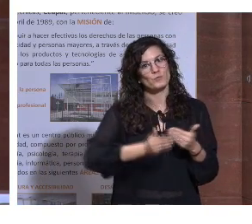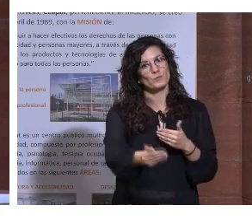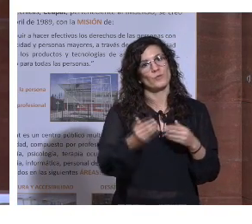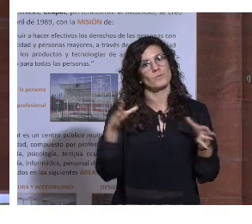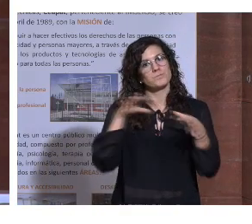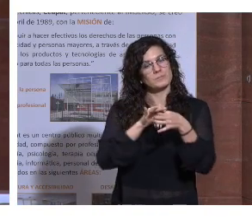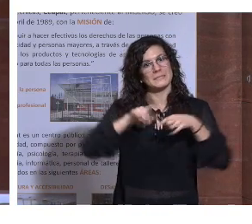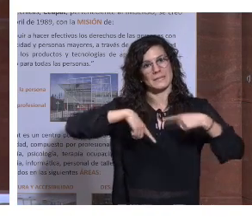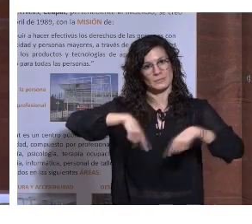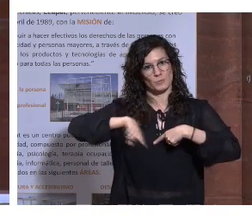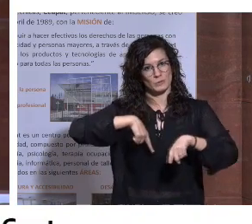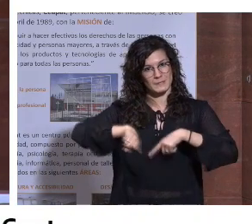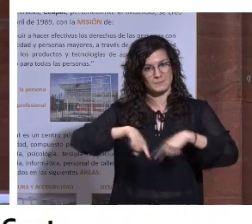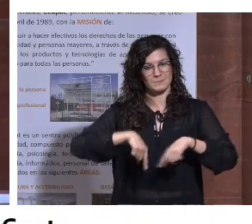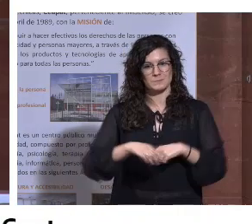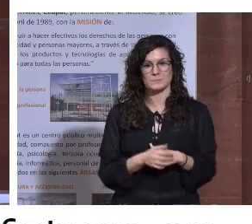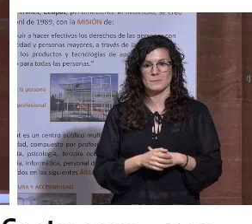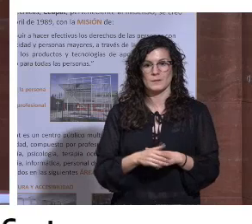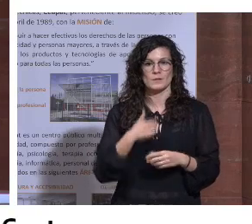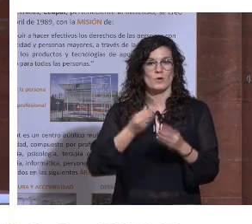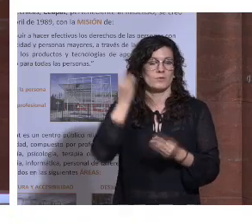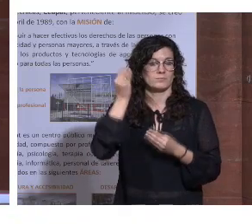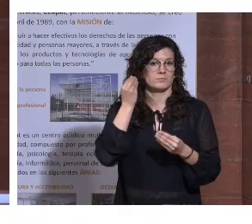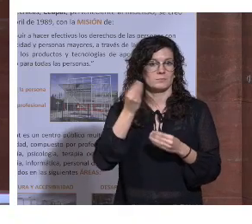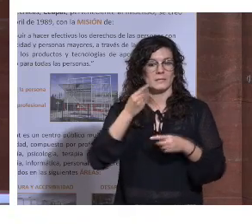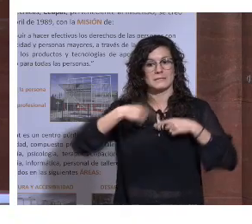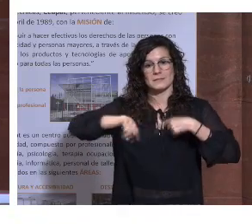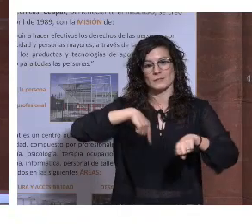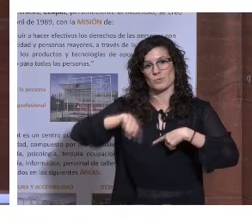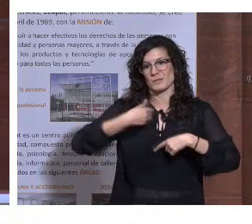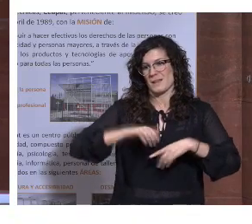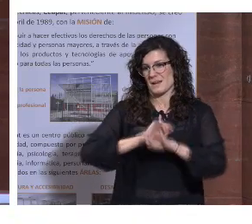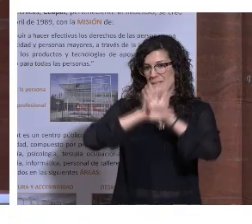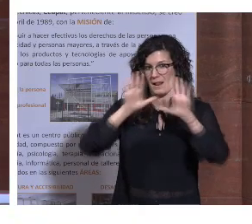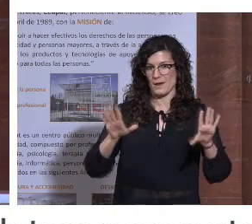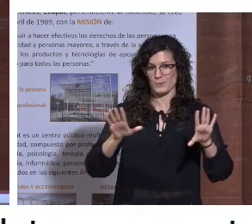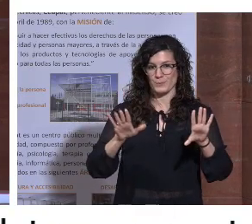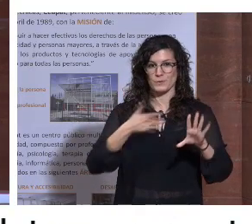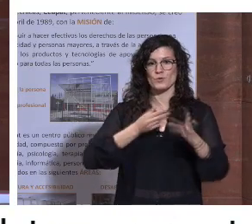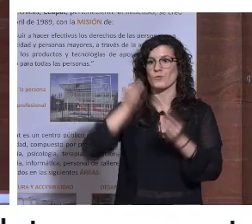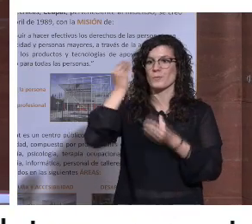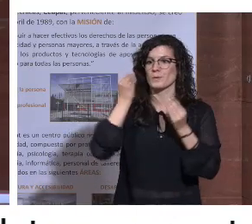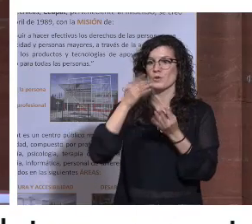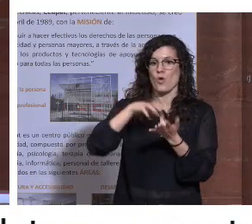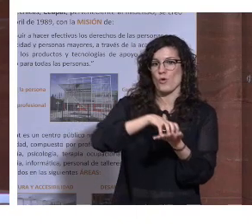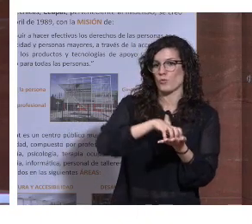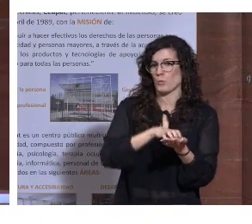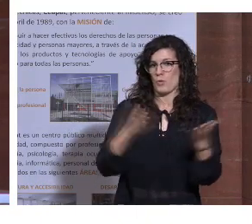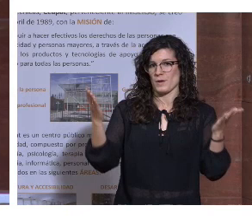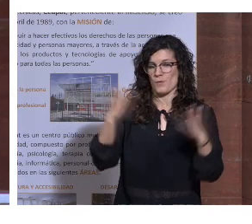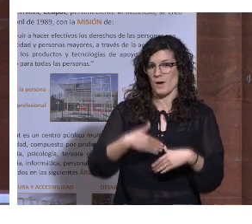transporte, que bueno, creo que está bastante claro. El futuro del transporte creo que está bastante claro. Creo que nadie duda a estas